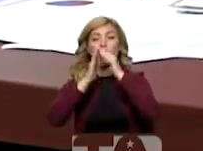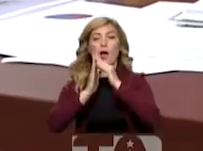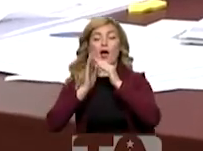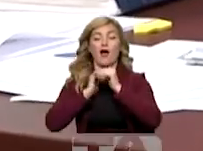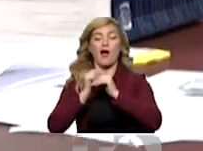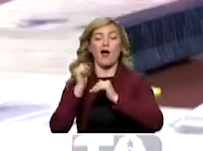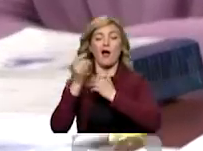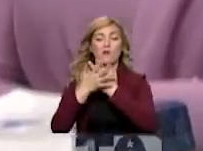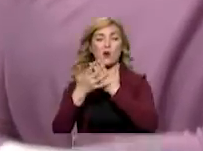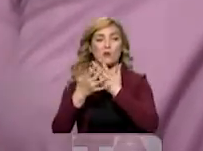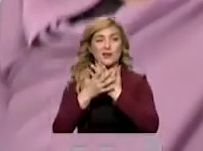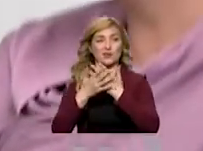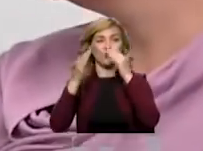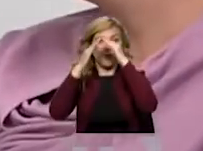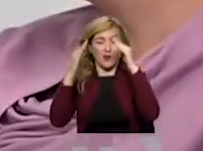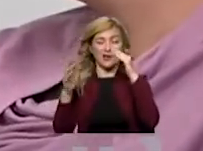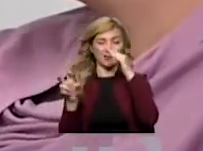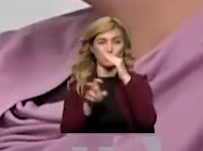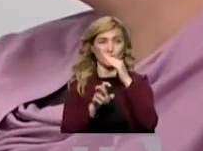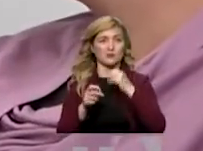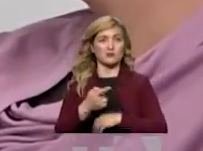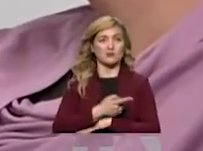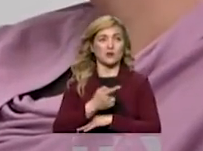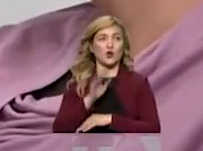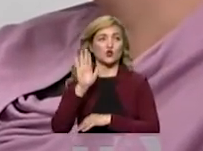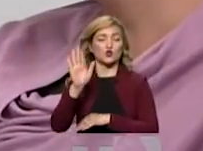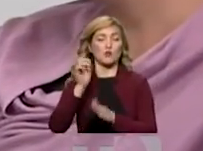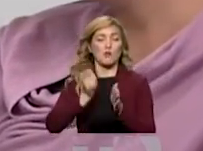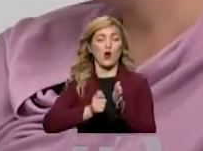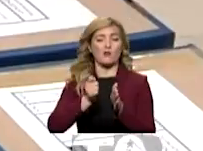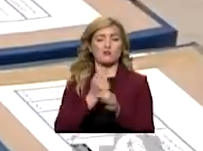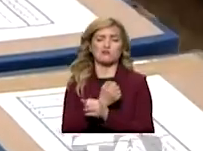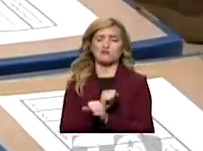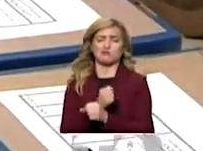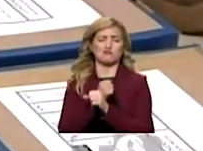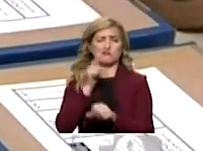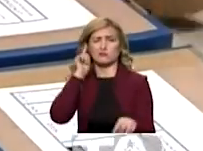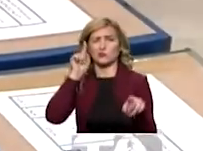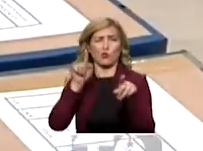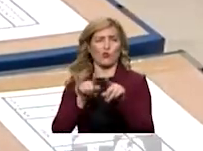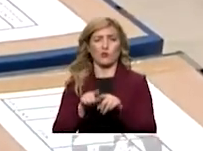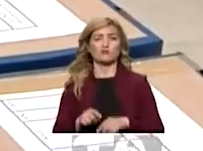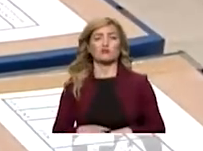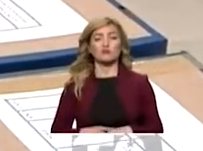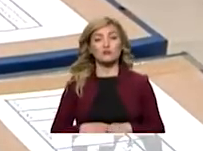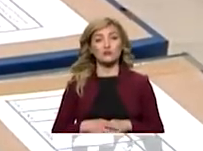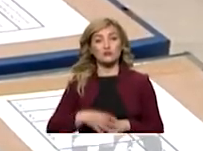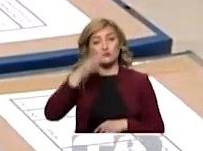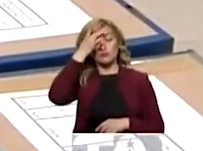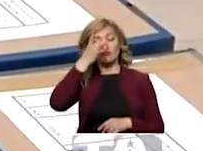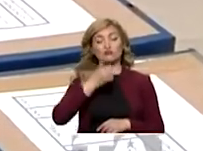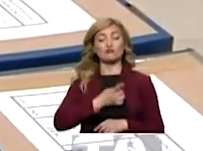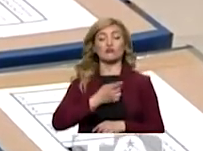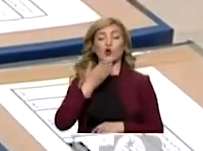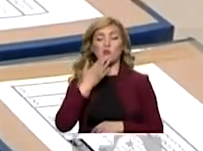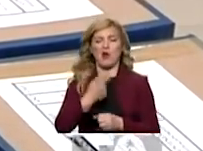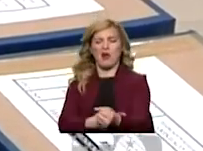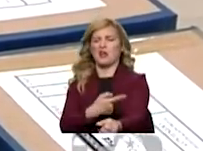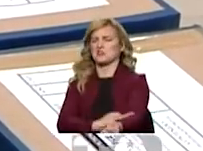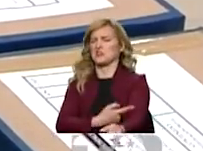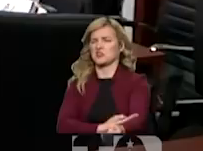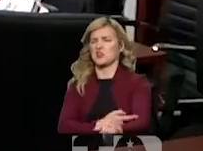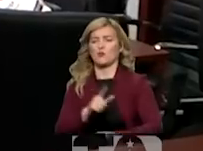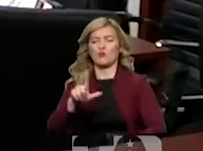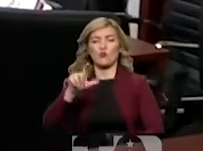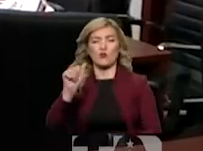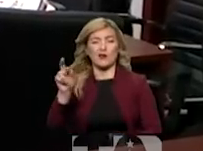un día atrás, la defensa de la exfuncionaria asegura que presentará un recurso de apelación, pues por una decisión que definen como excesiva,